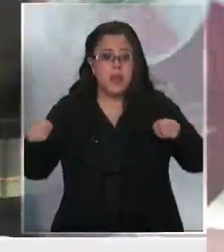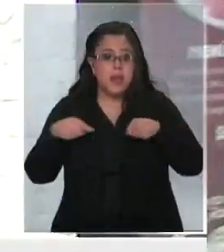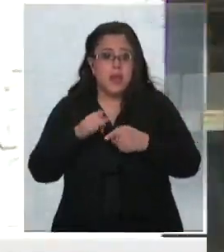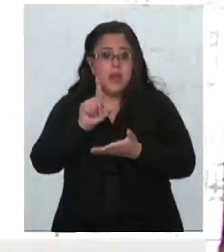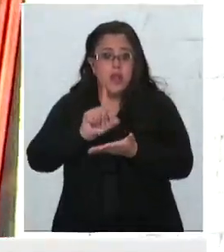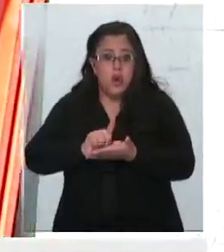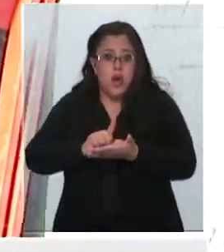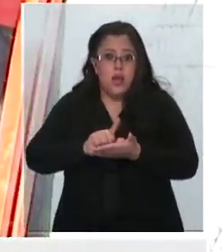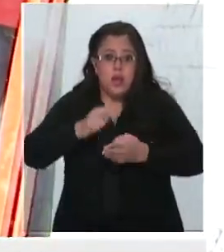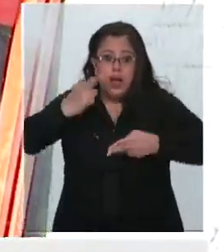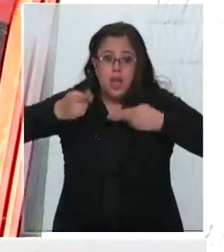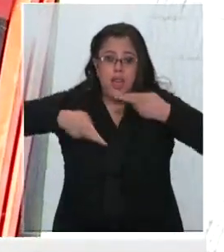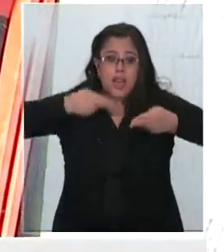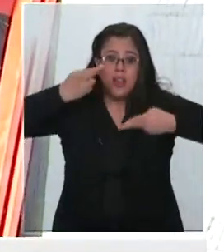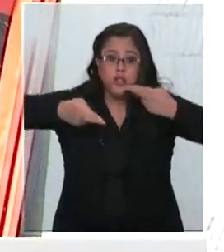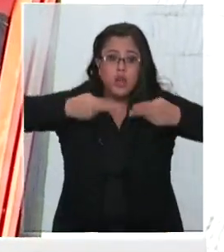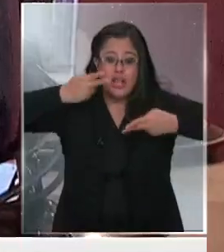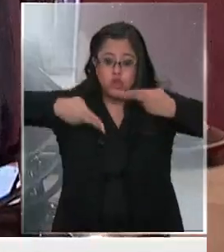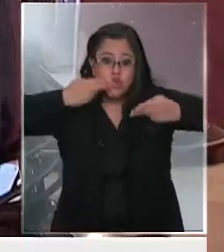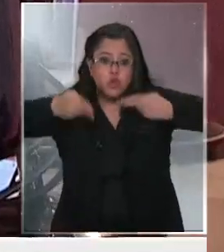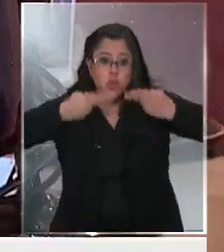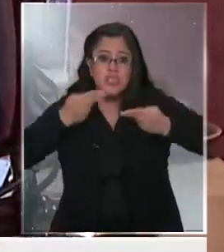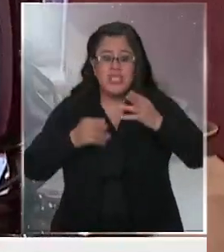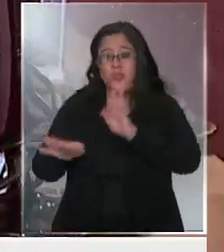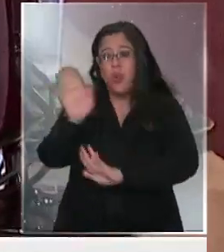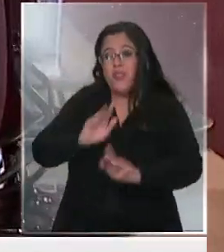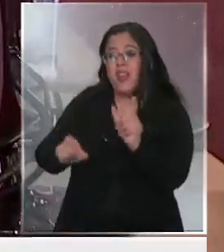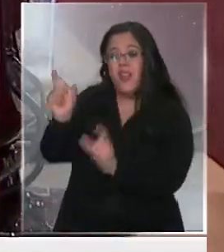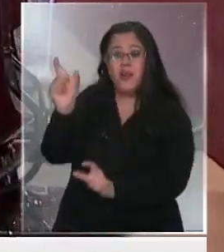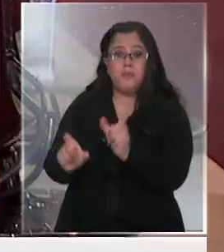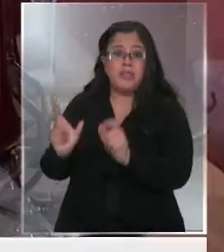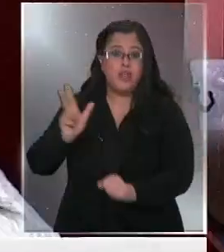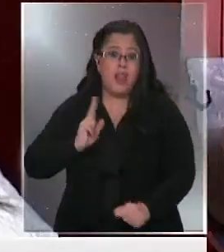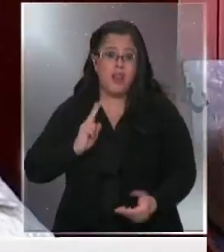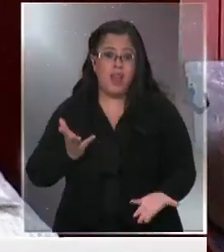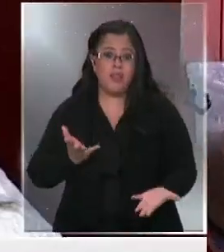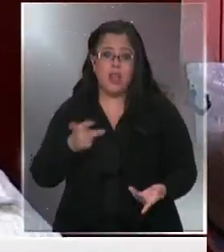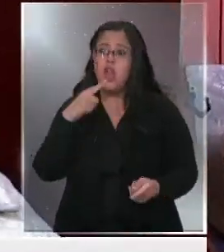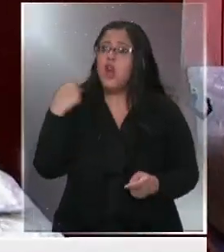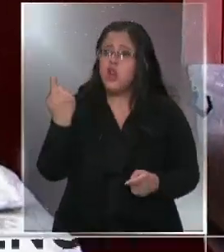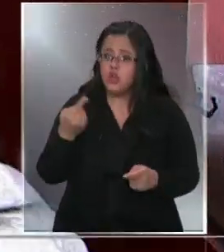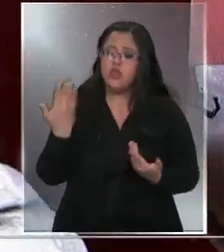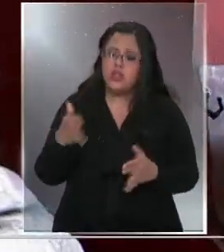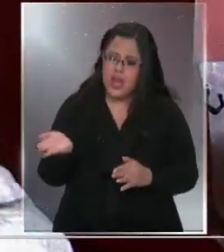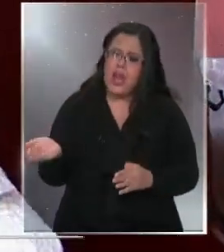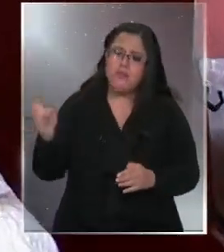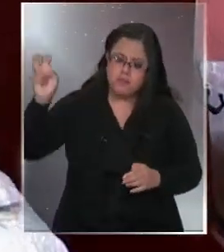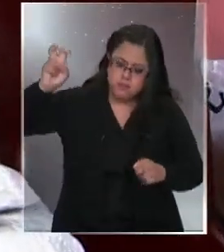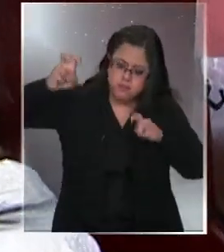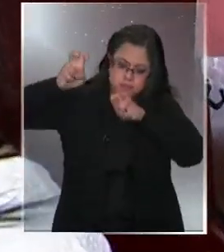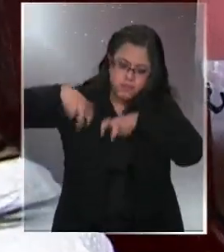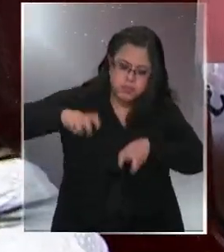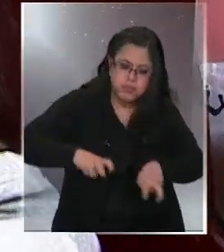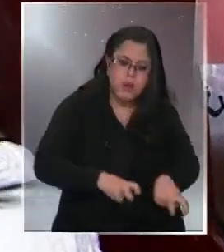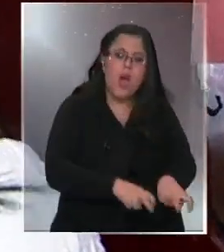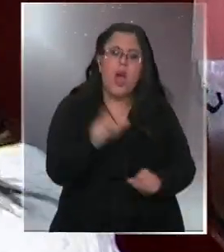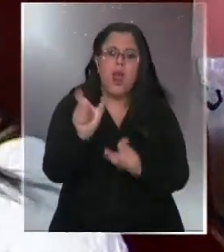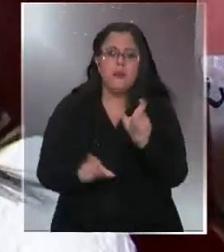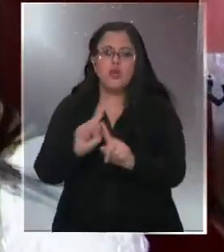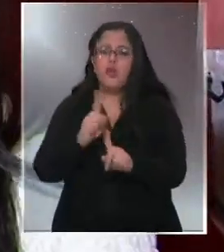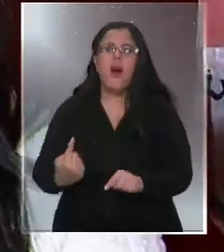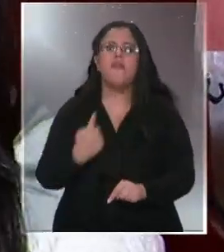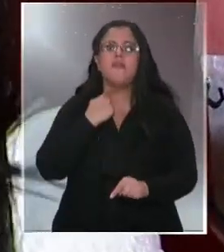que proteger a sus clientes de las lacrimógenas. Tuvimos que bajar a los clientes también al subterráneo para que no se vieran afectados y